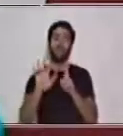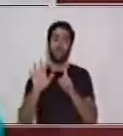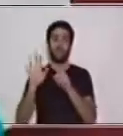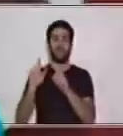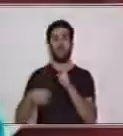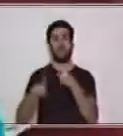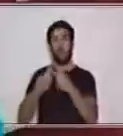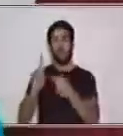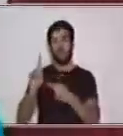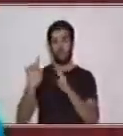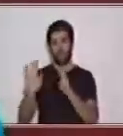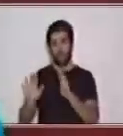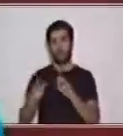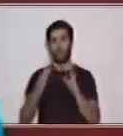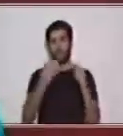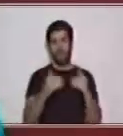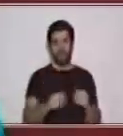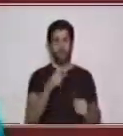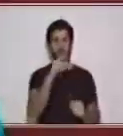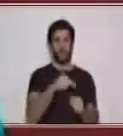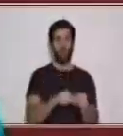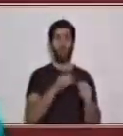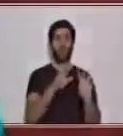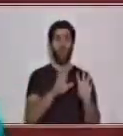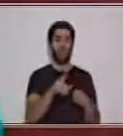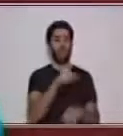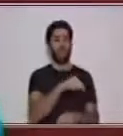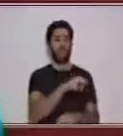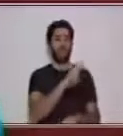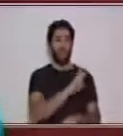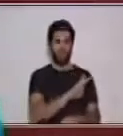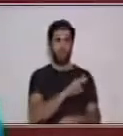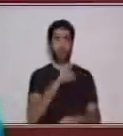7, 9 y 2,